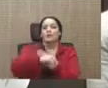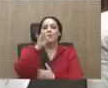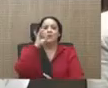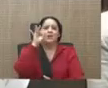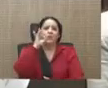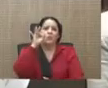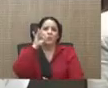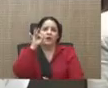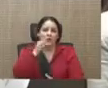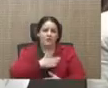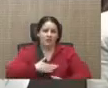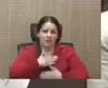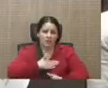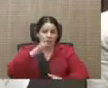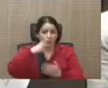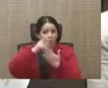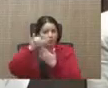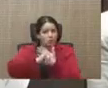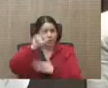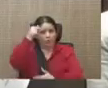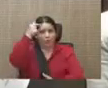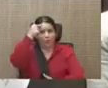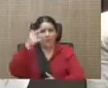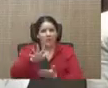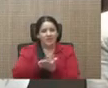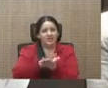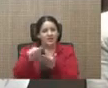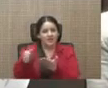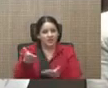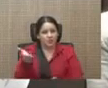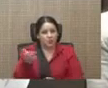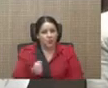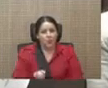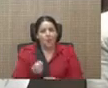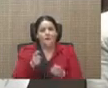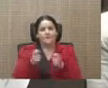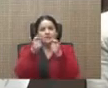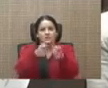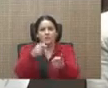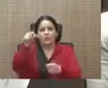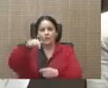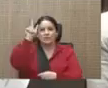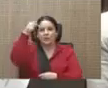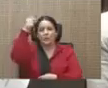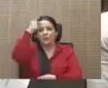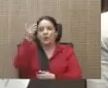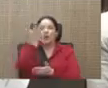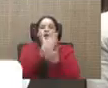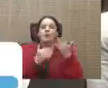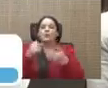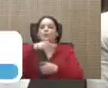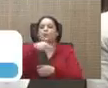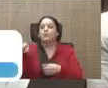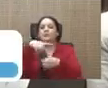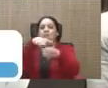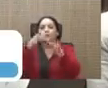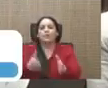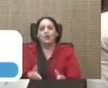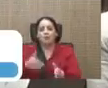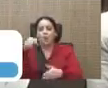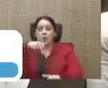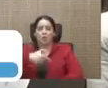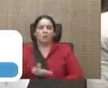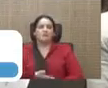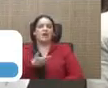un proyecto del gobierno, un proyecto dañino, presentado por este gobierno y que algunos diputados que hoy se jactan de ser